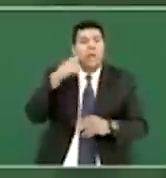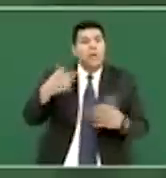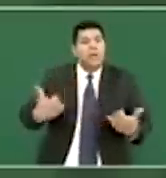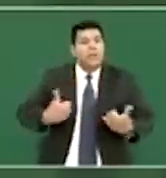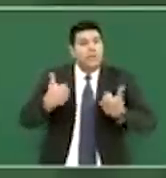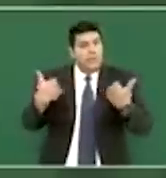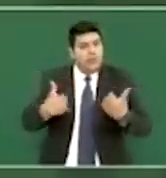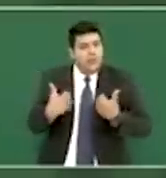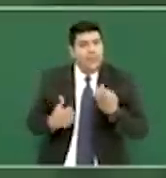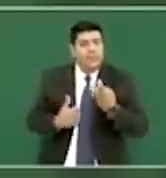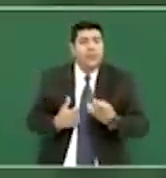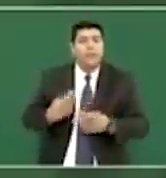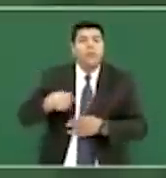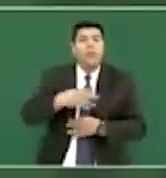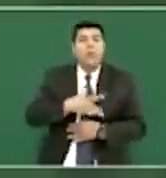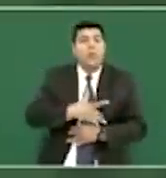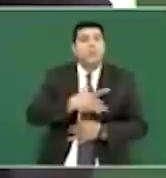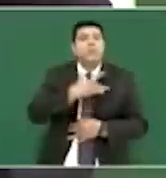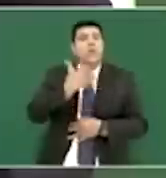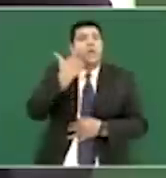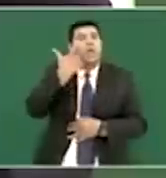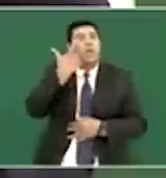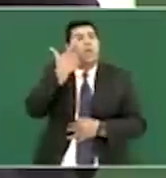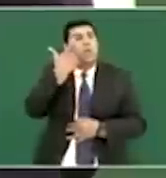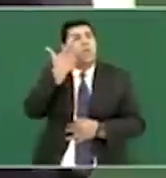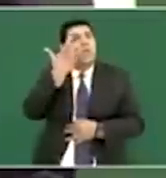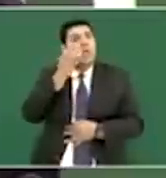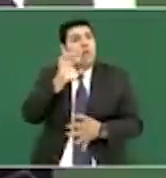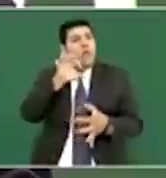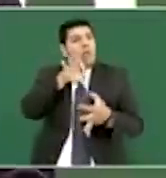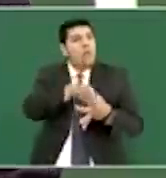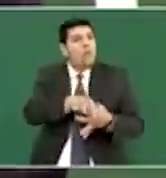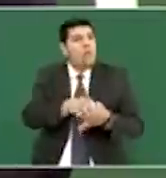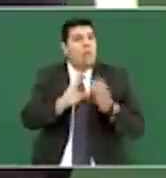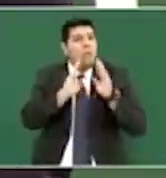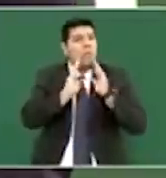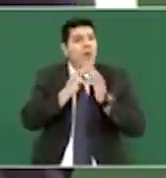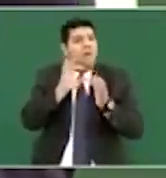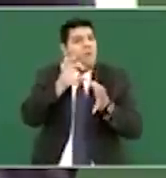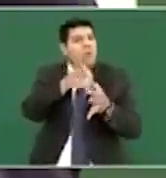para que nadie se vea obligado a